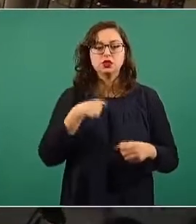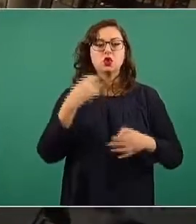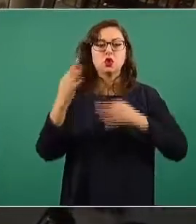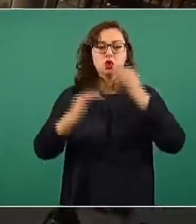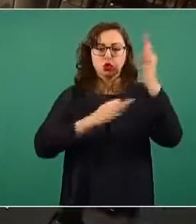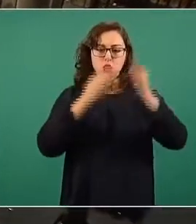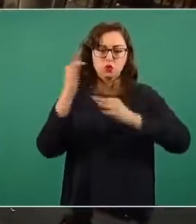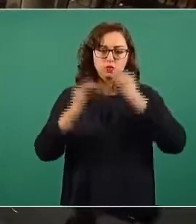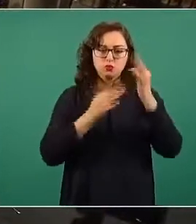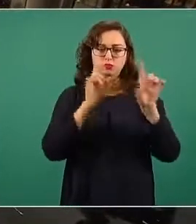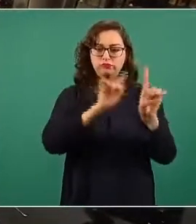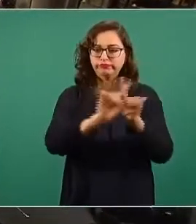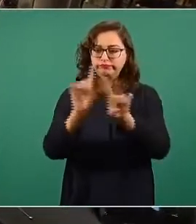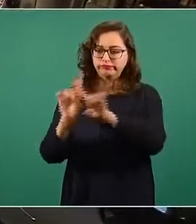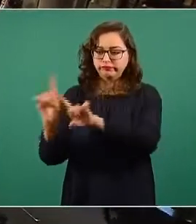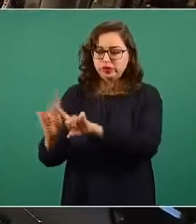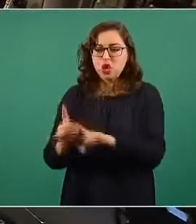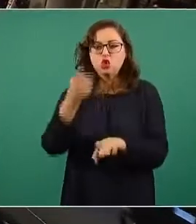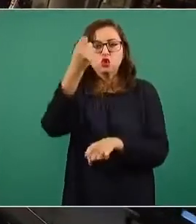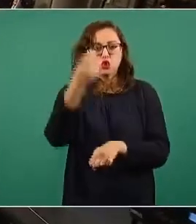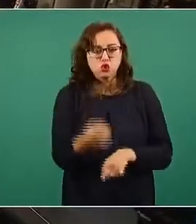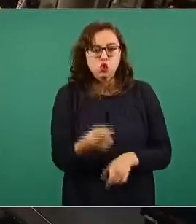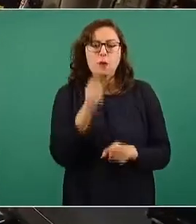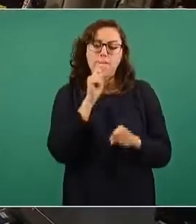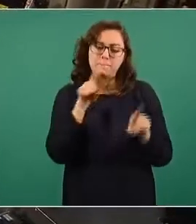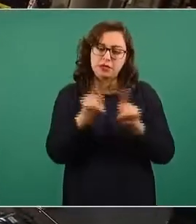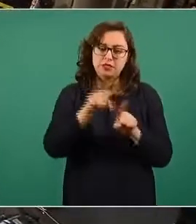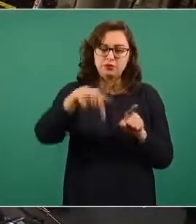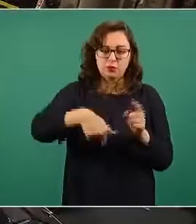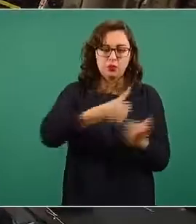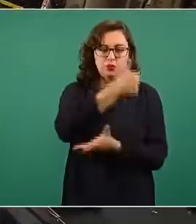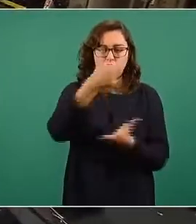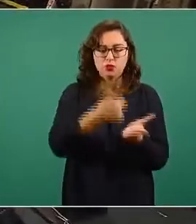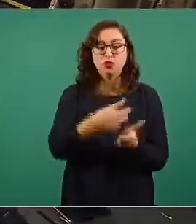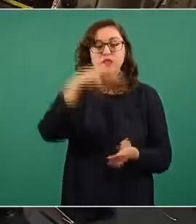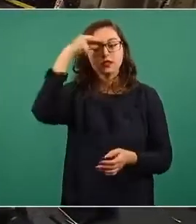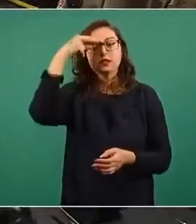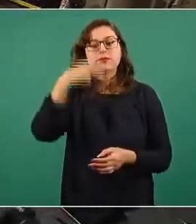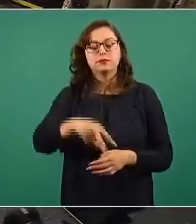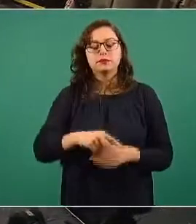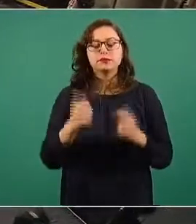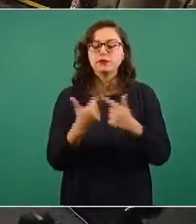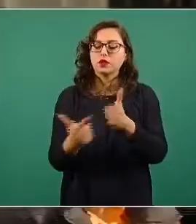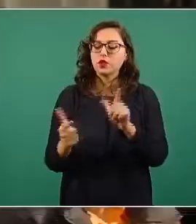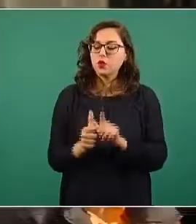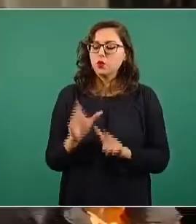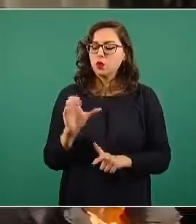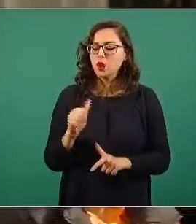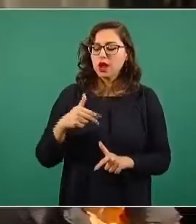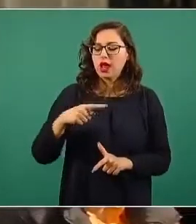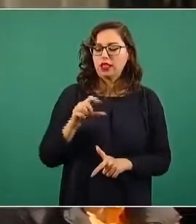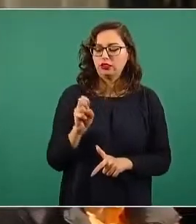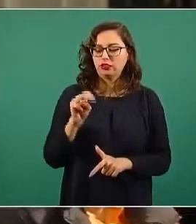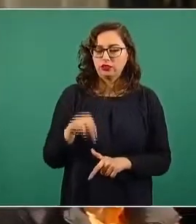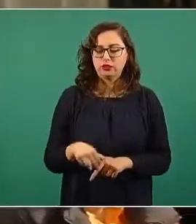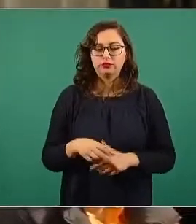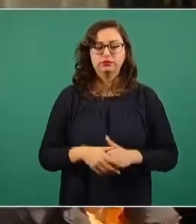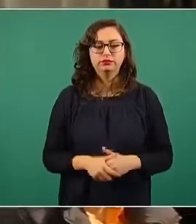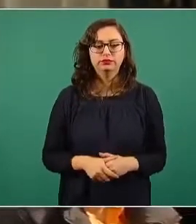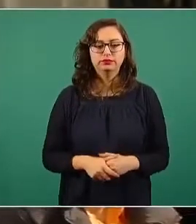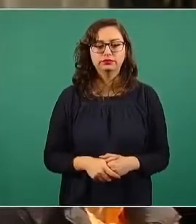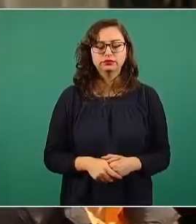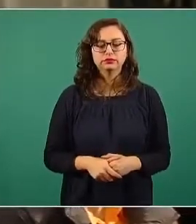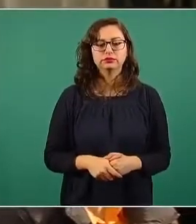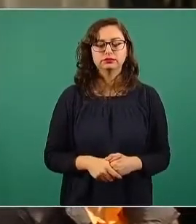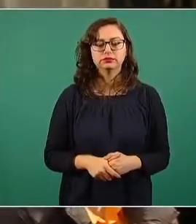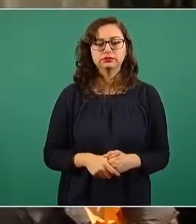Diario Basta en la Ciudad de México del Grupo Cantón. Señora secretaria, antes que nada, por parte del Grupo Cantón y un